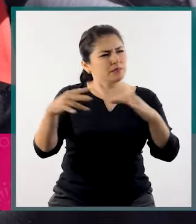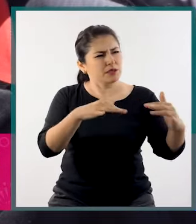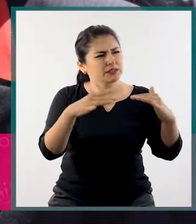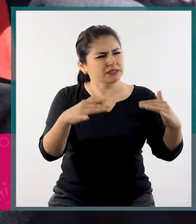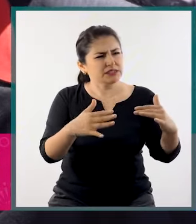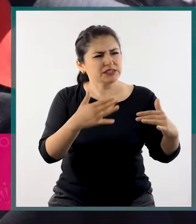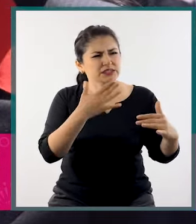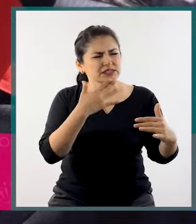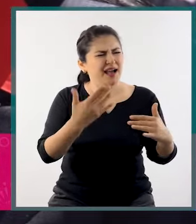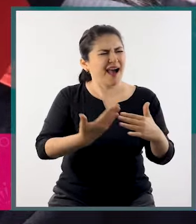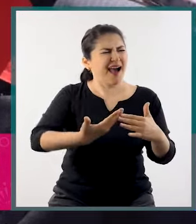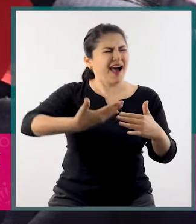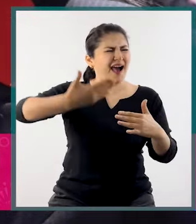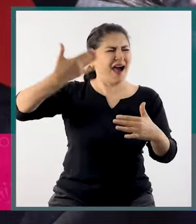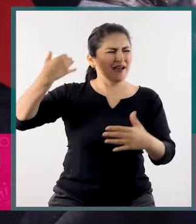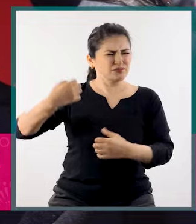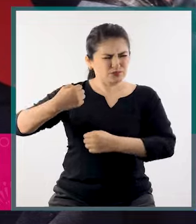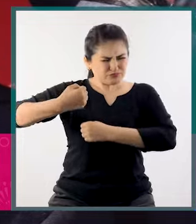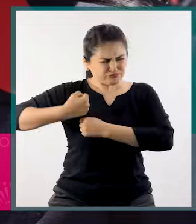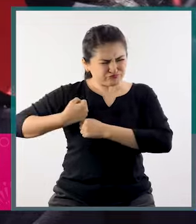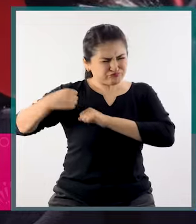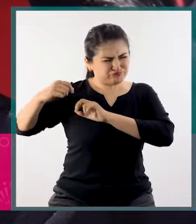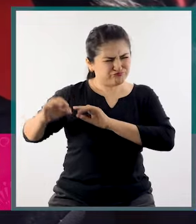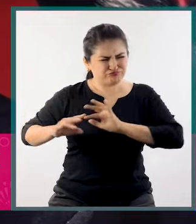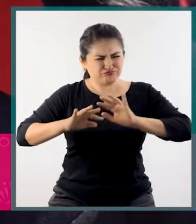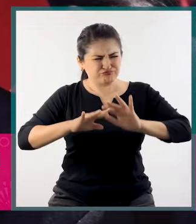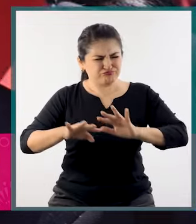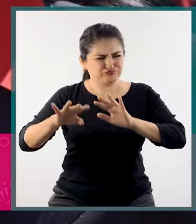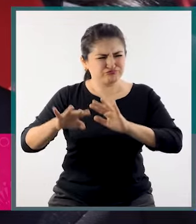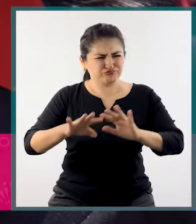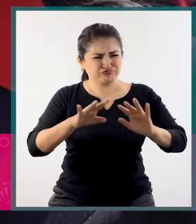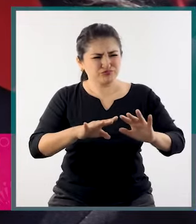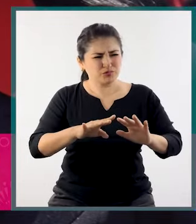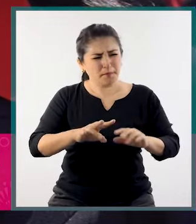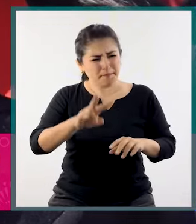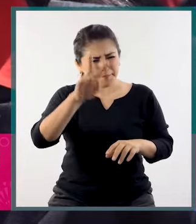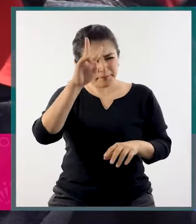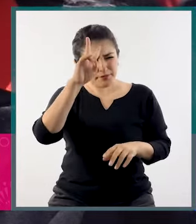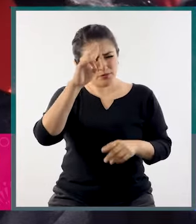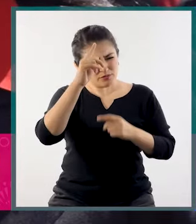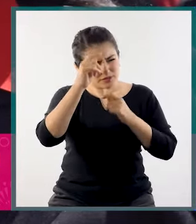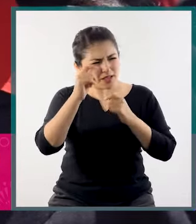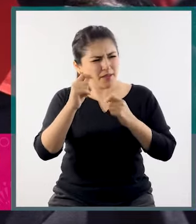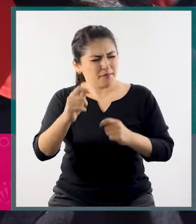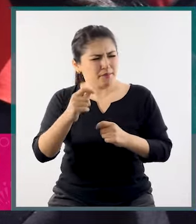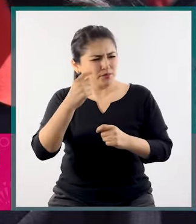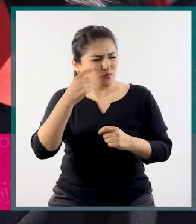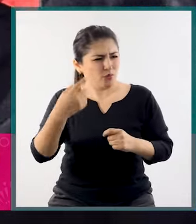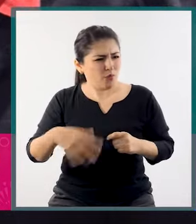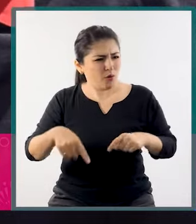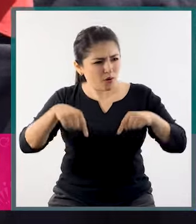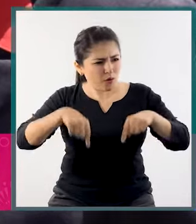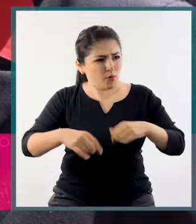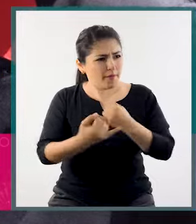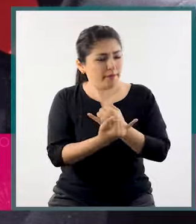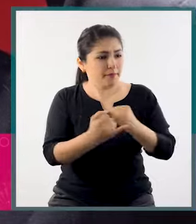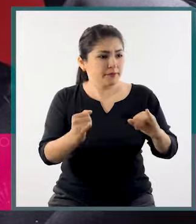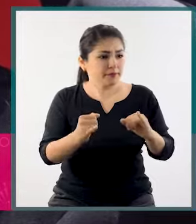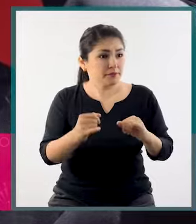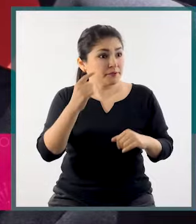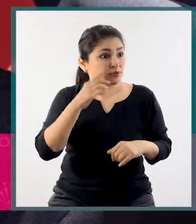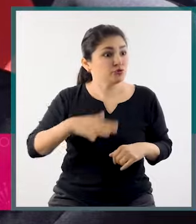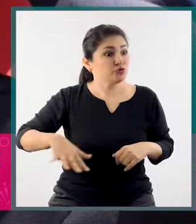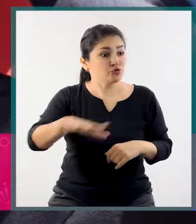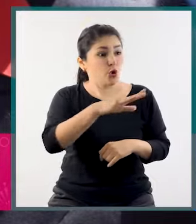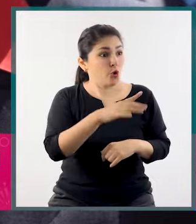han participado nuestros ancestros, han defendido el honor nuestro para tener ahora la independencia y disfrutarla de esta manera. Se quiere lo